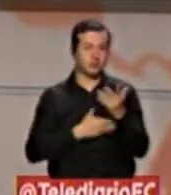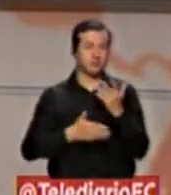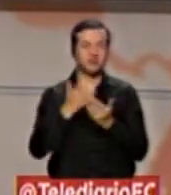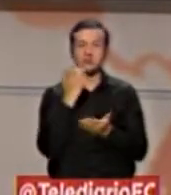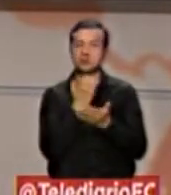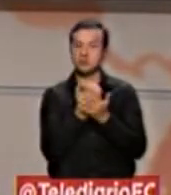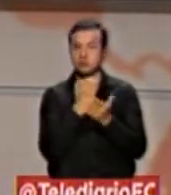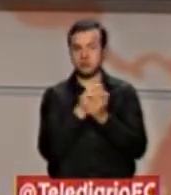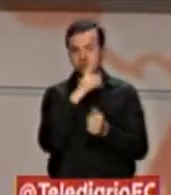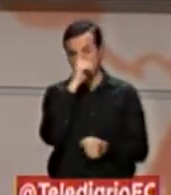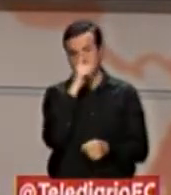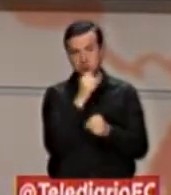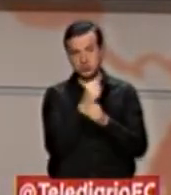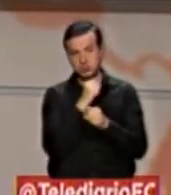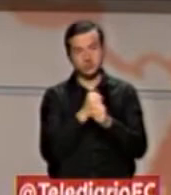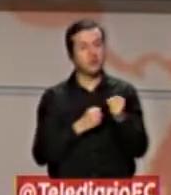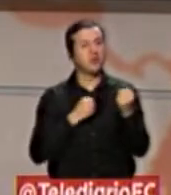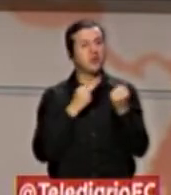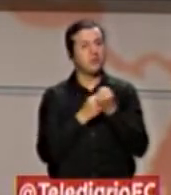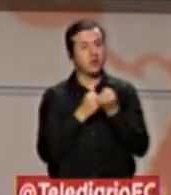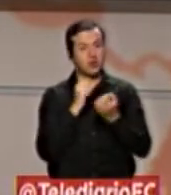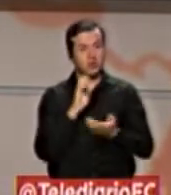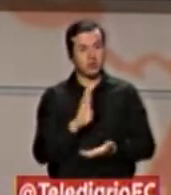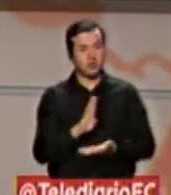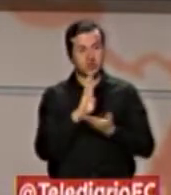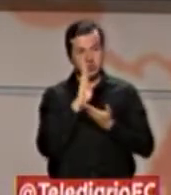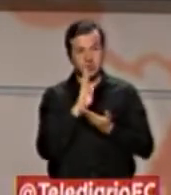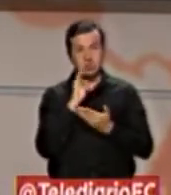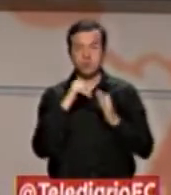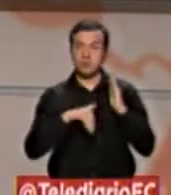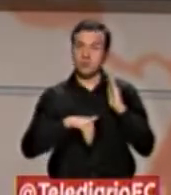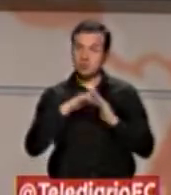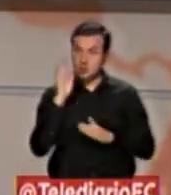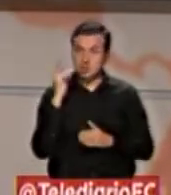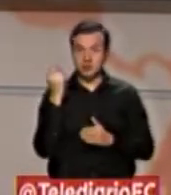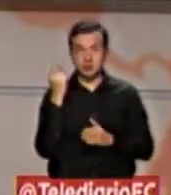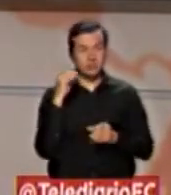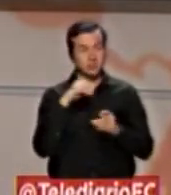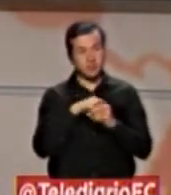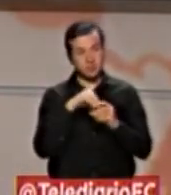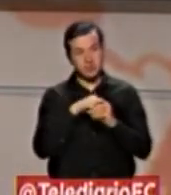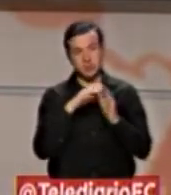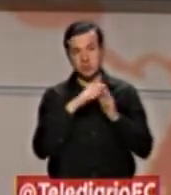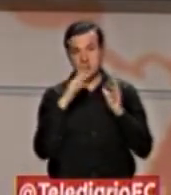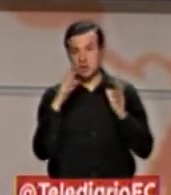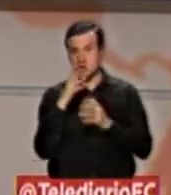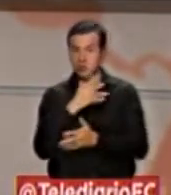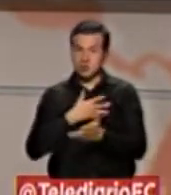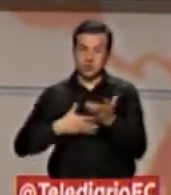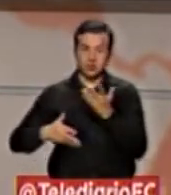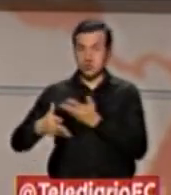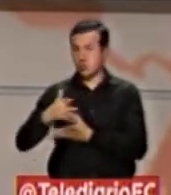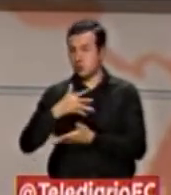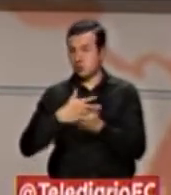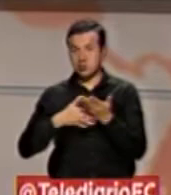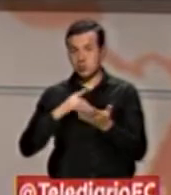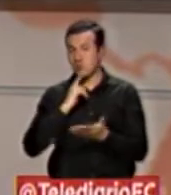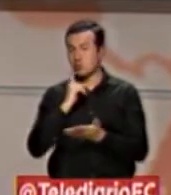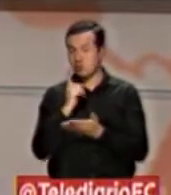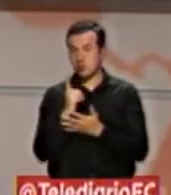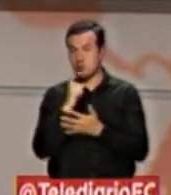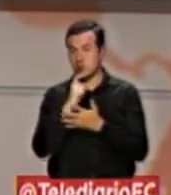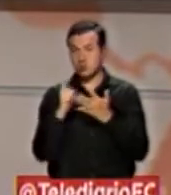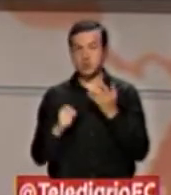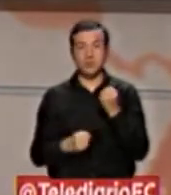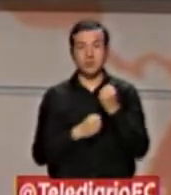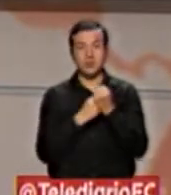mercado laboral, aportamos al Seguro Social, se cotiza más, se aporta más. Es como un círculo virtuoso. Por supuesto, esto tiene que ir